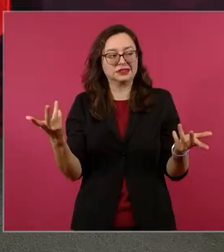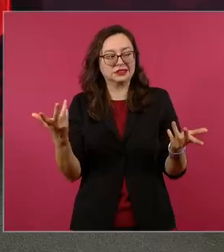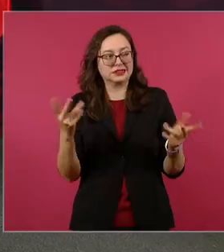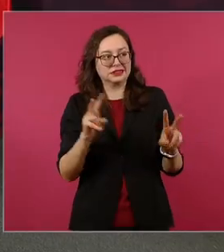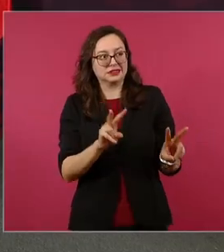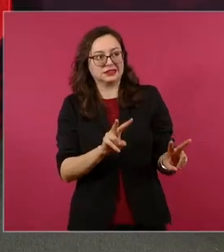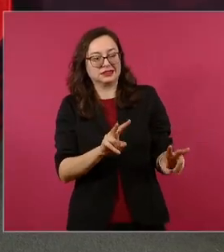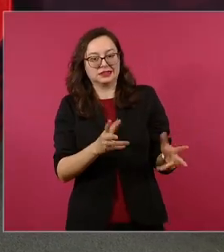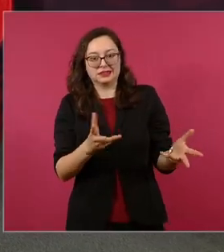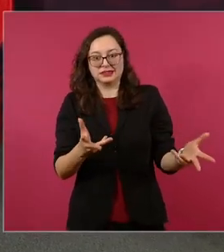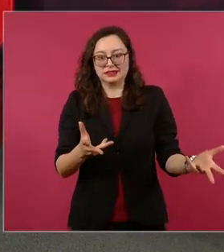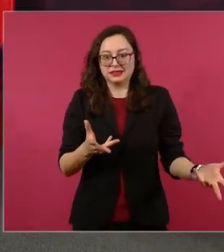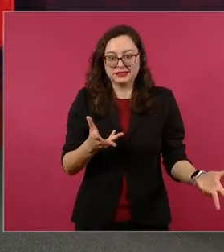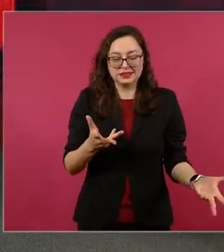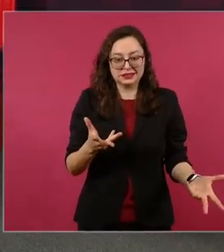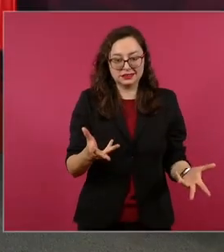años.